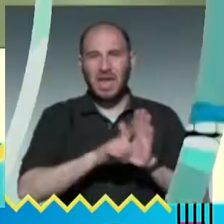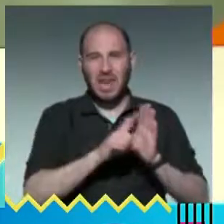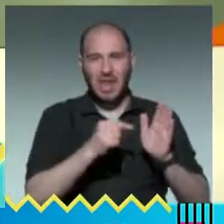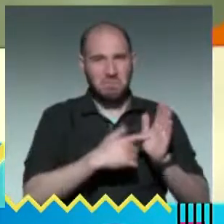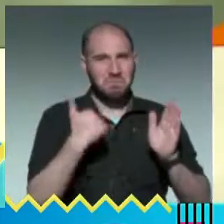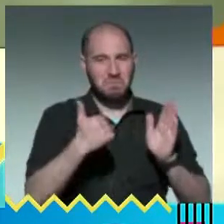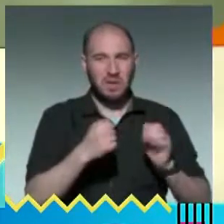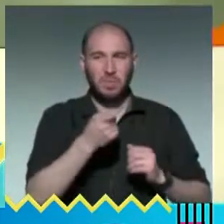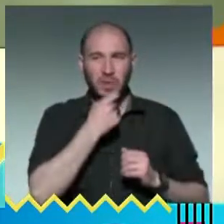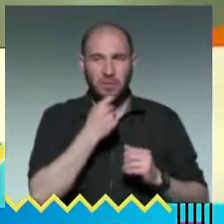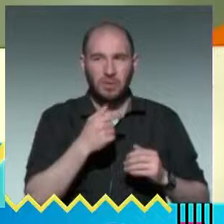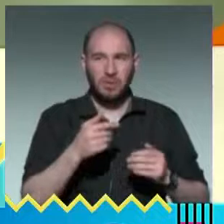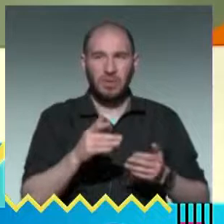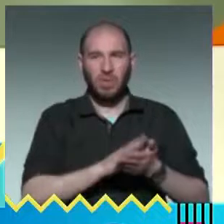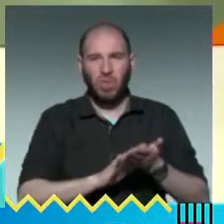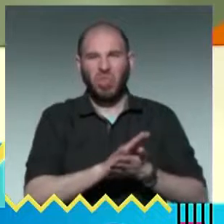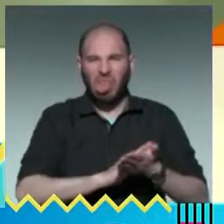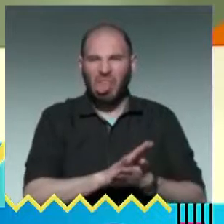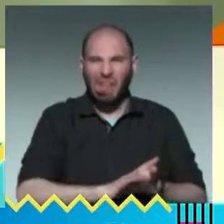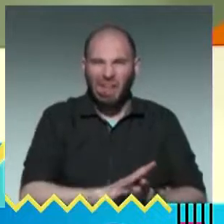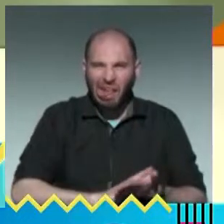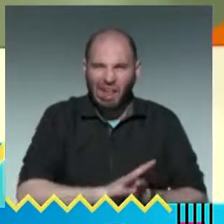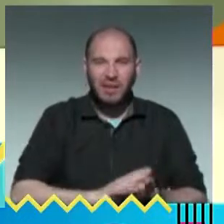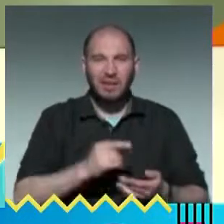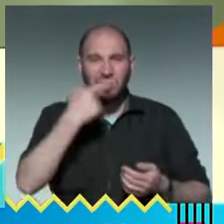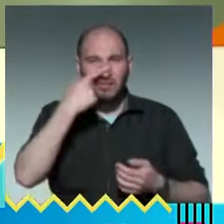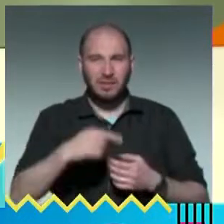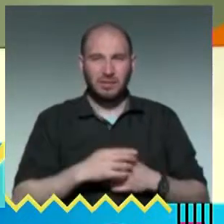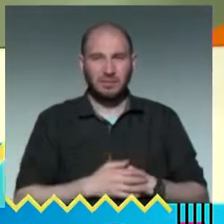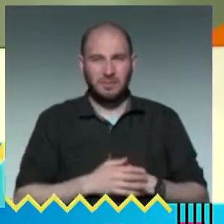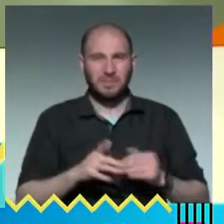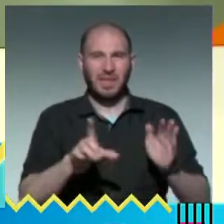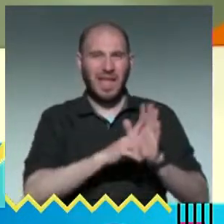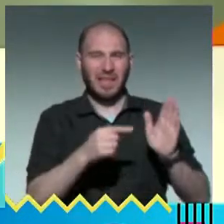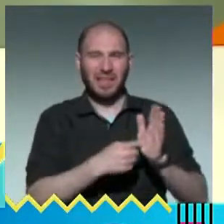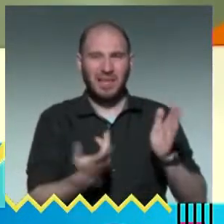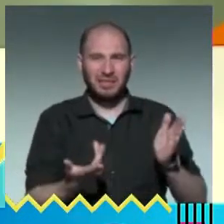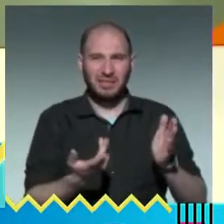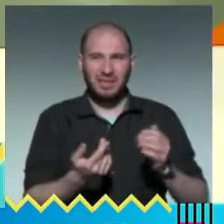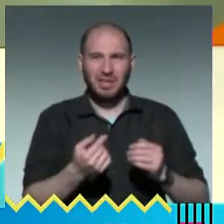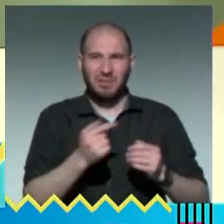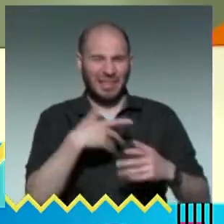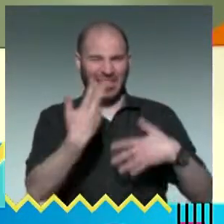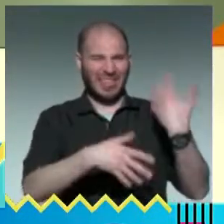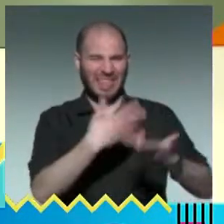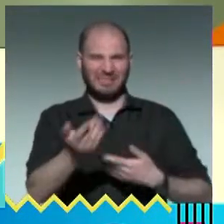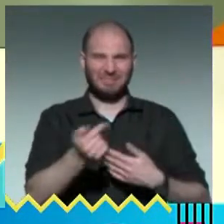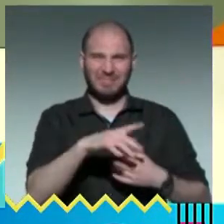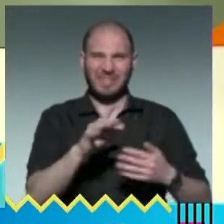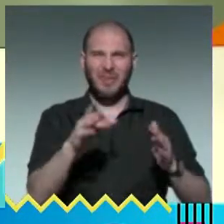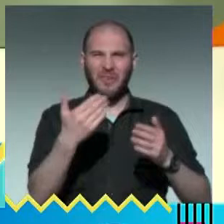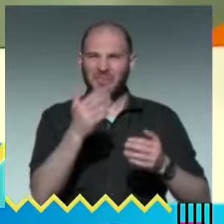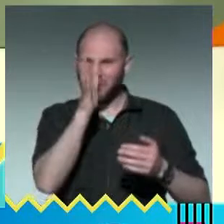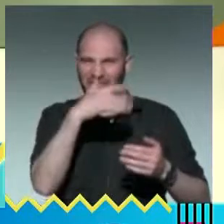ley, cuando uno va poniendo parche sobre parche sobre parche sobre parche, se transforma en una ley que es cuanto menos confusa y que estaba